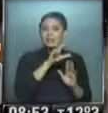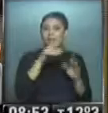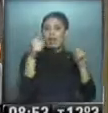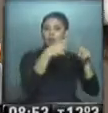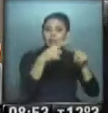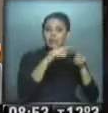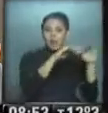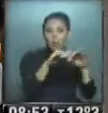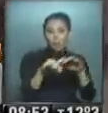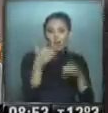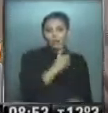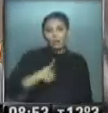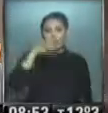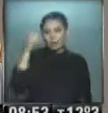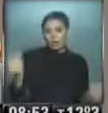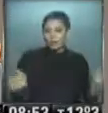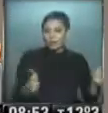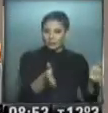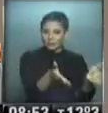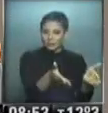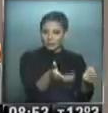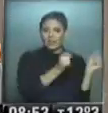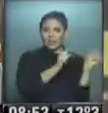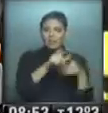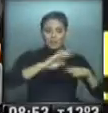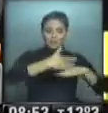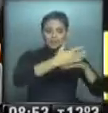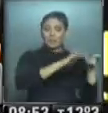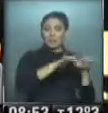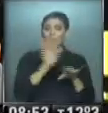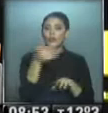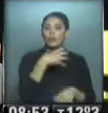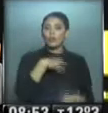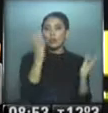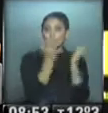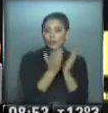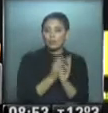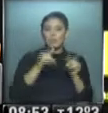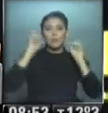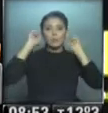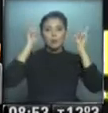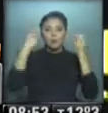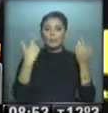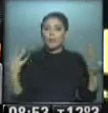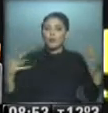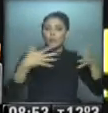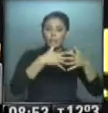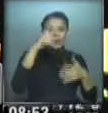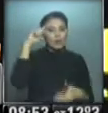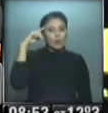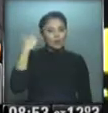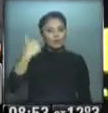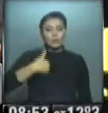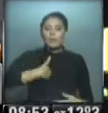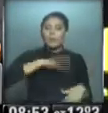impulsado por el gobierno nacional que distribuye netbooks a estudiantes y docentes para permitir incorporar conocimientos